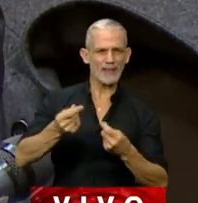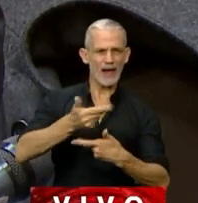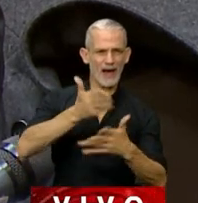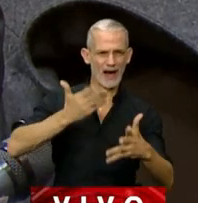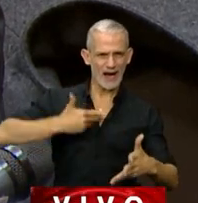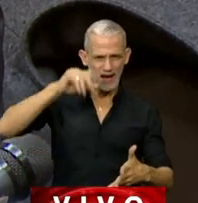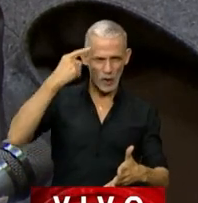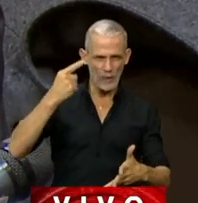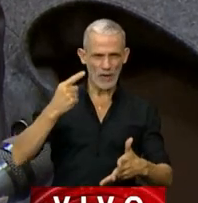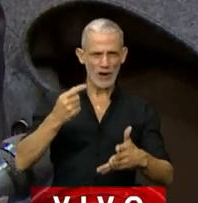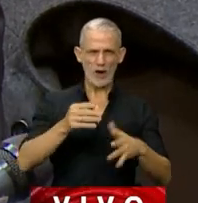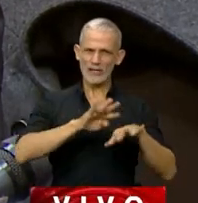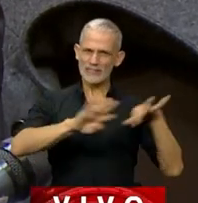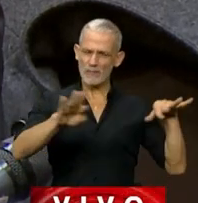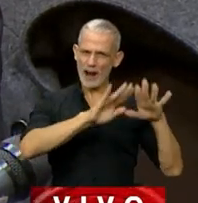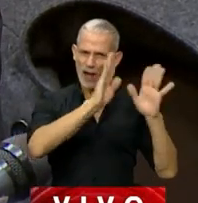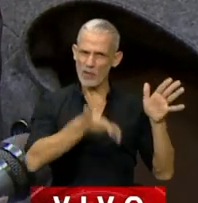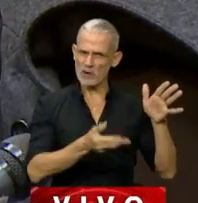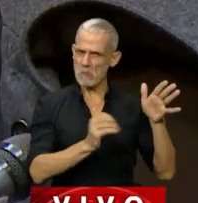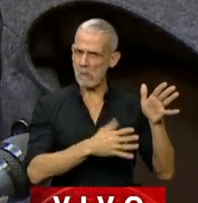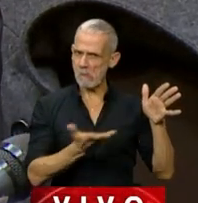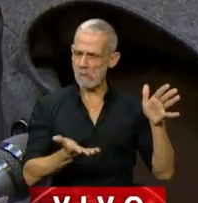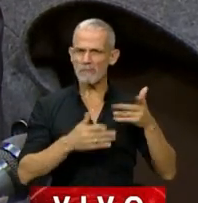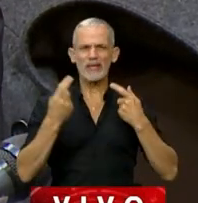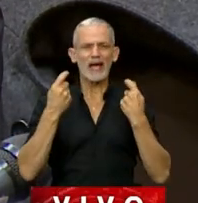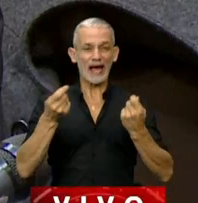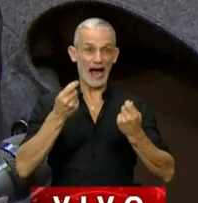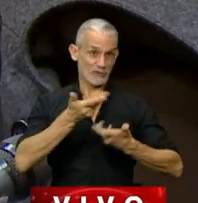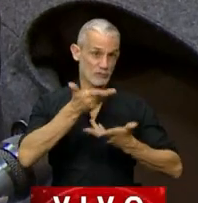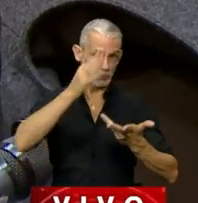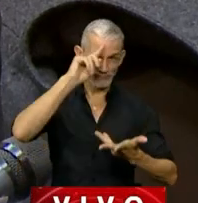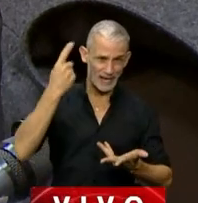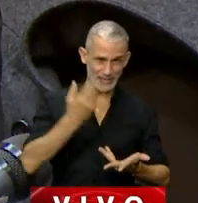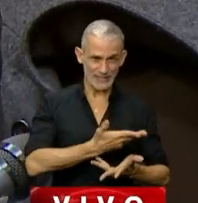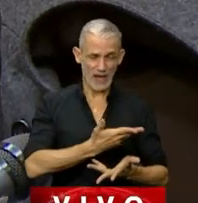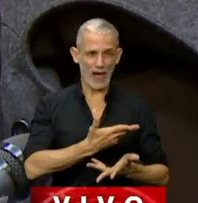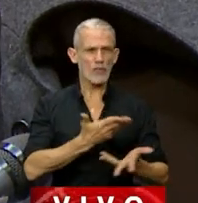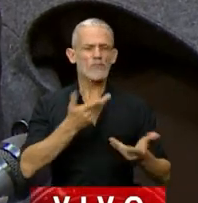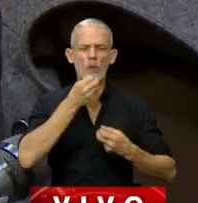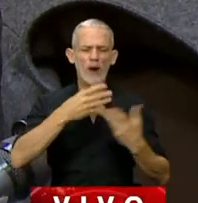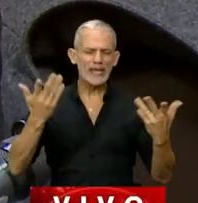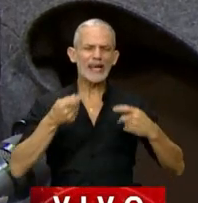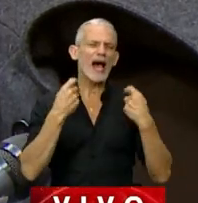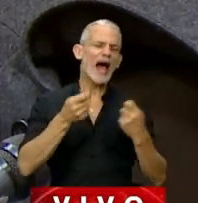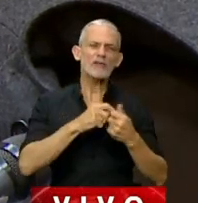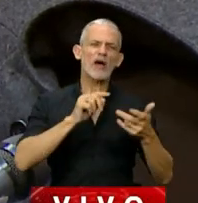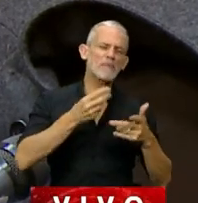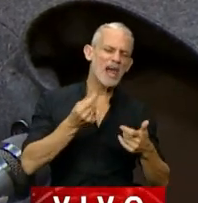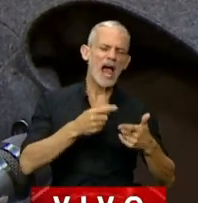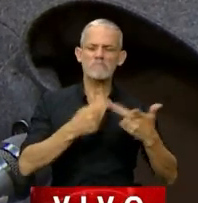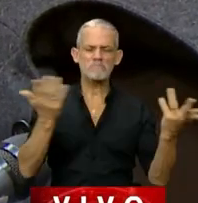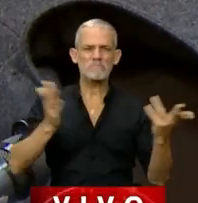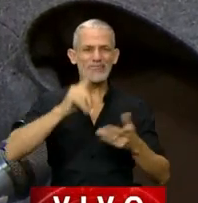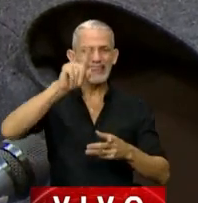públicas. Por lo tanto, cualquier gasto público, cualquiera, gasto corriente, gasto de capital,